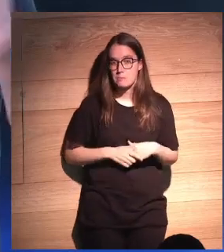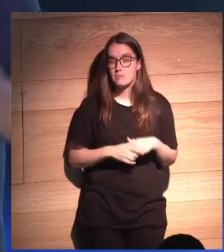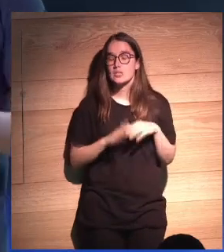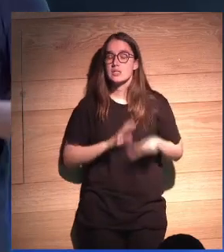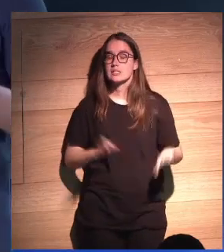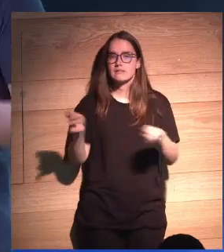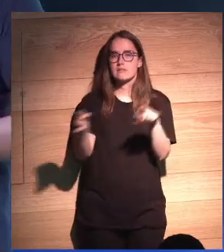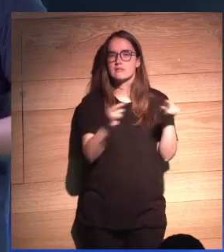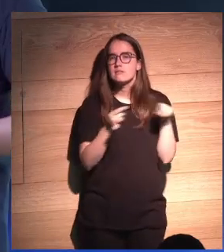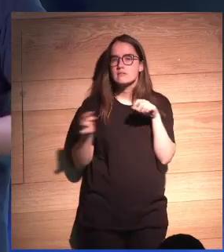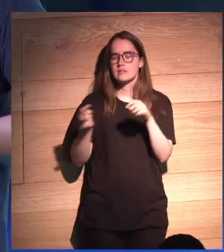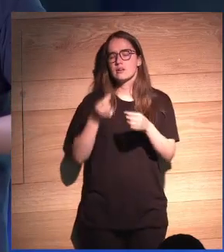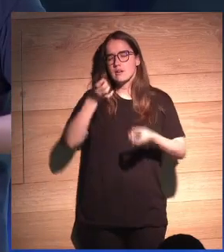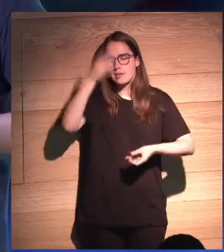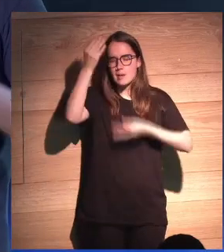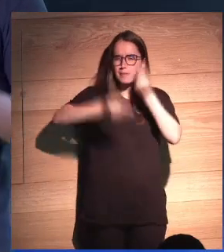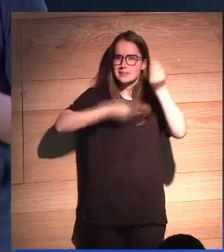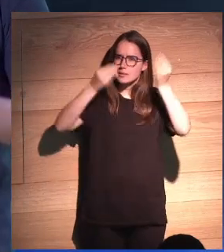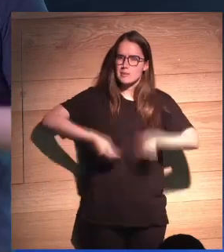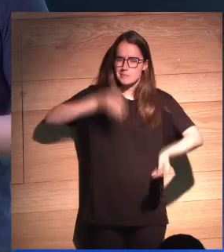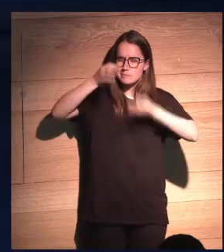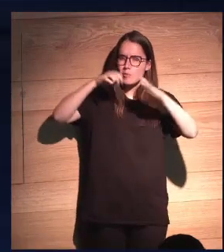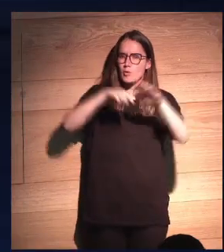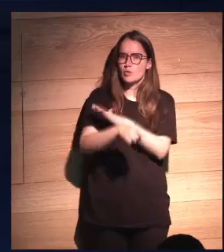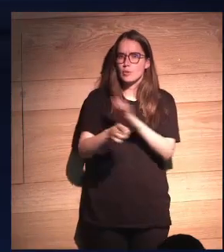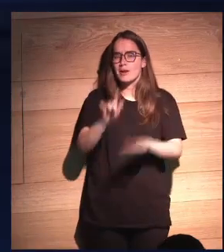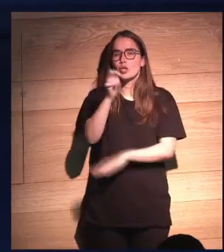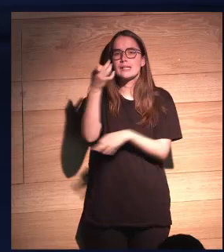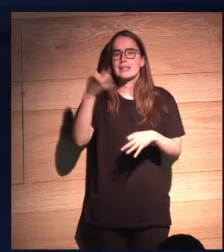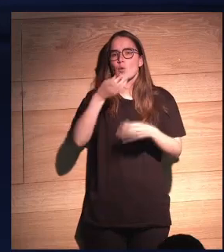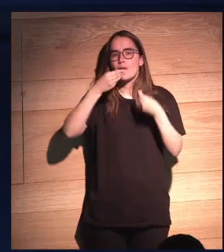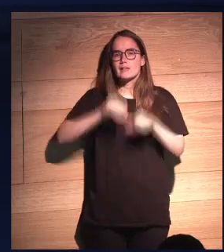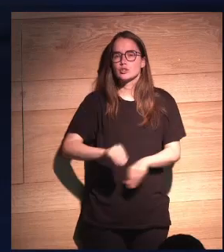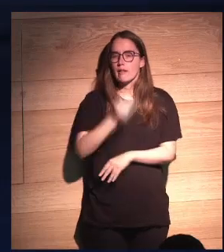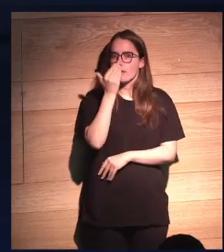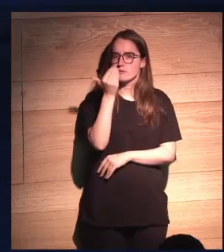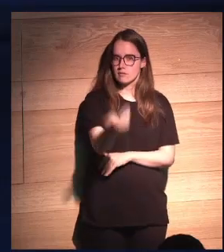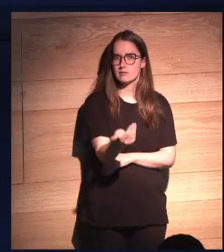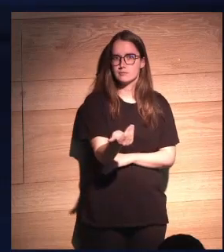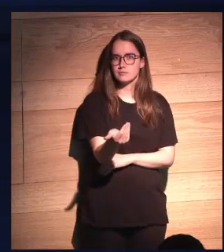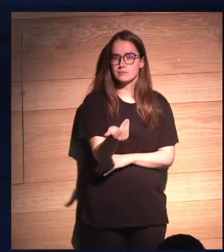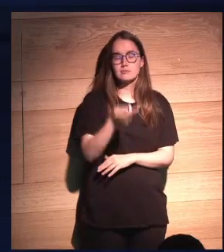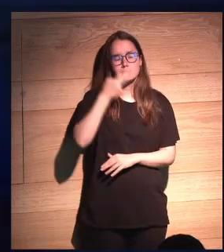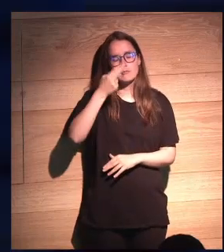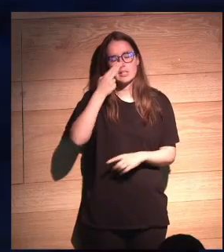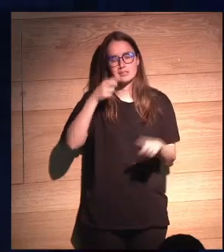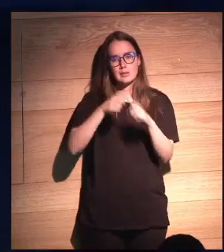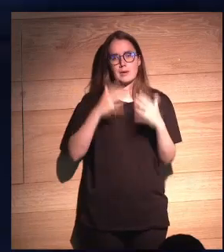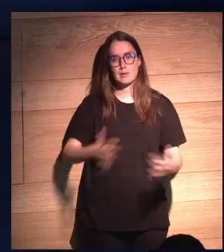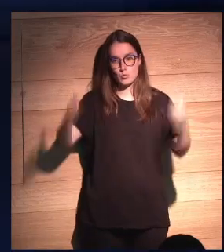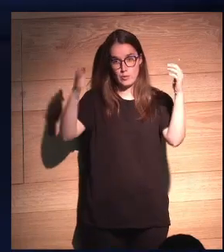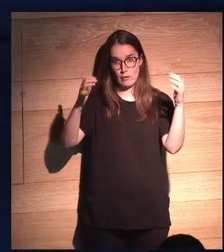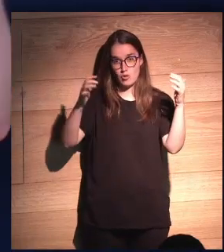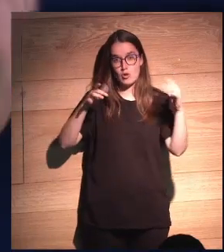Y sobre todo debatirte mucho, madurar las ideas para conseguir eso, que sea una historia honesta, que sea interesante para quien